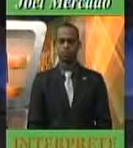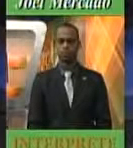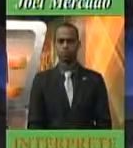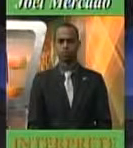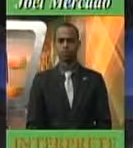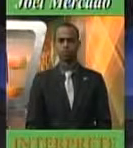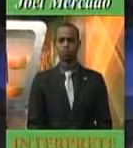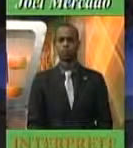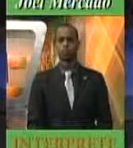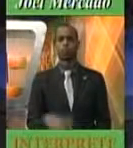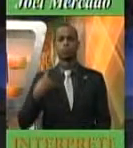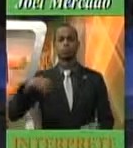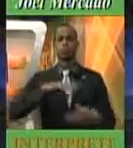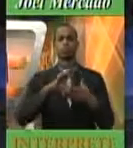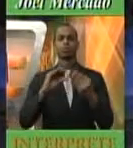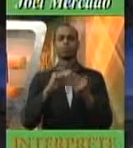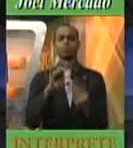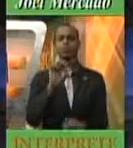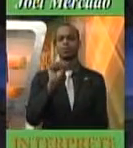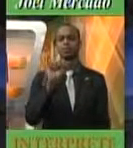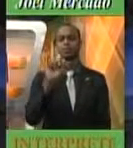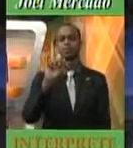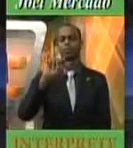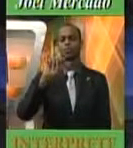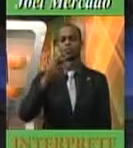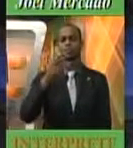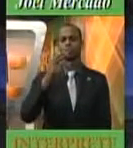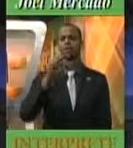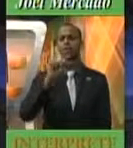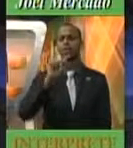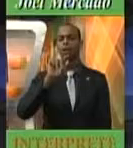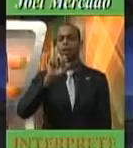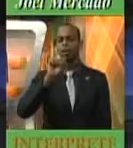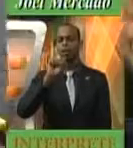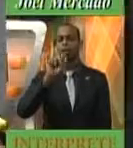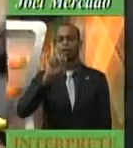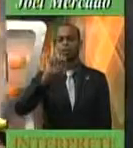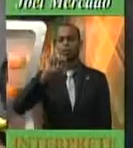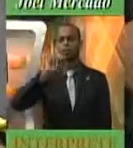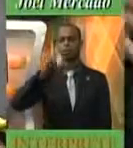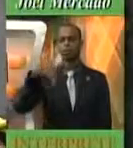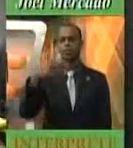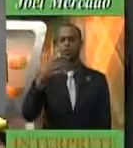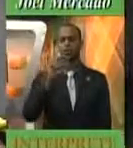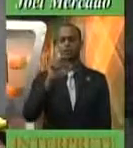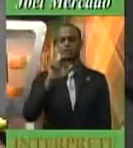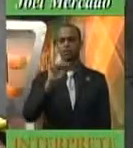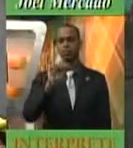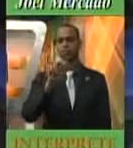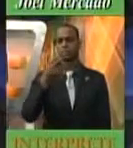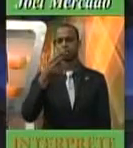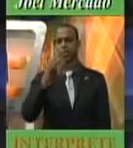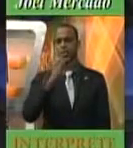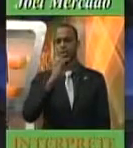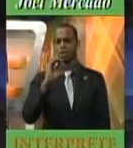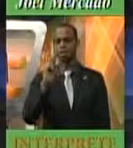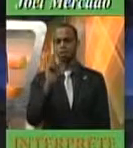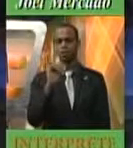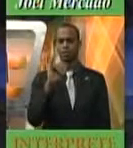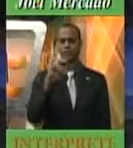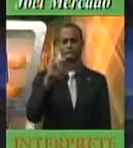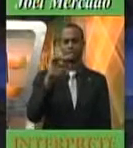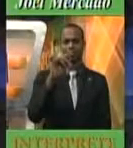Stefan, de Stephen Ox. Físico, sí, sí, o sea, claro, que lo hemos mencionado así. Pero no me termina de